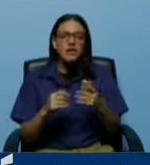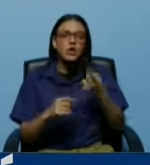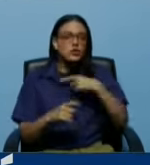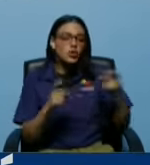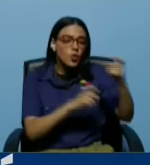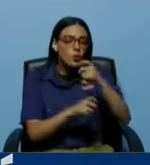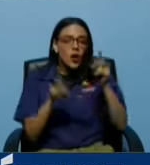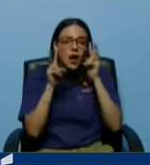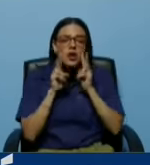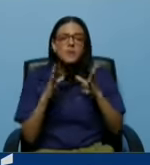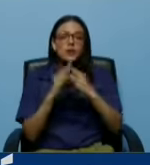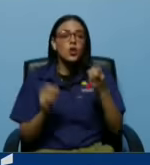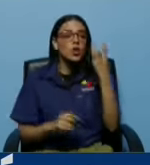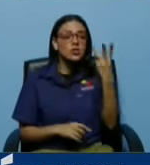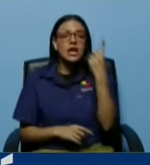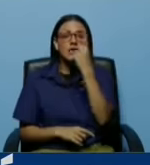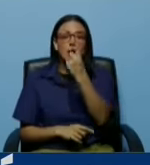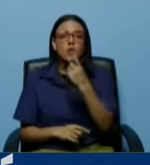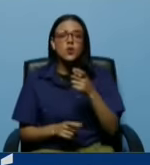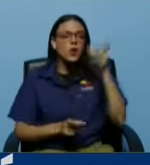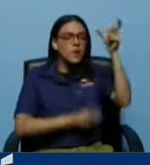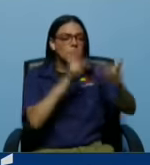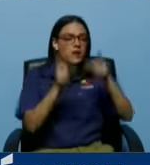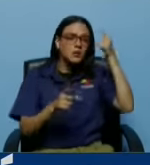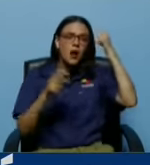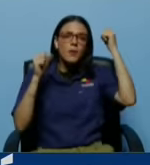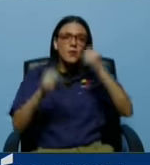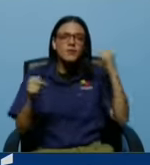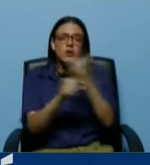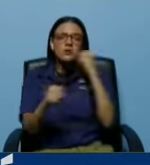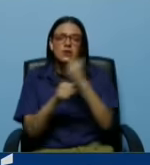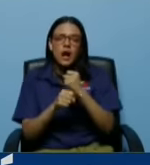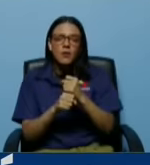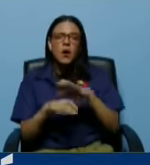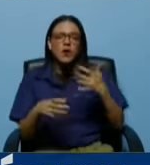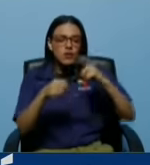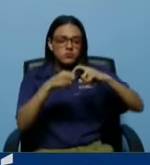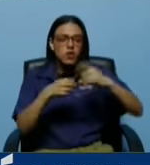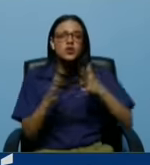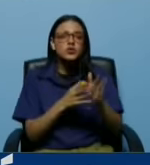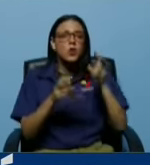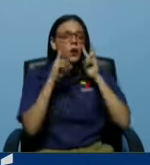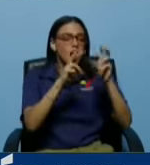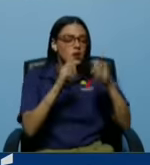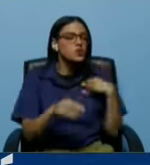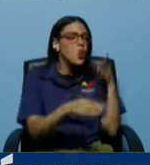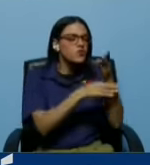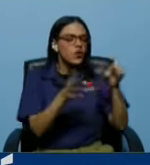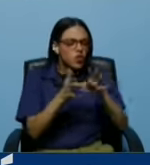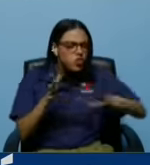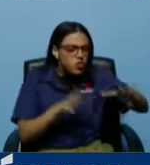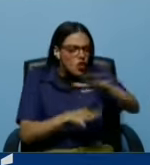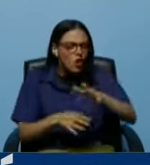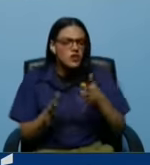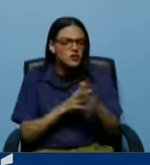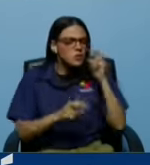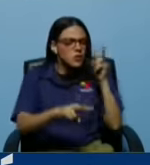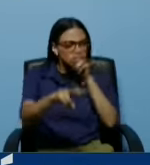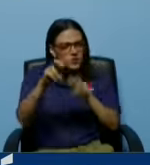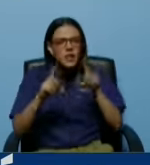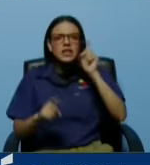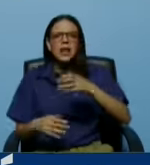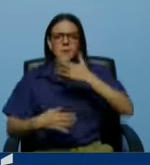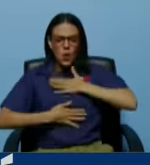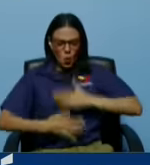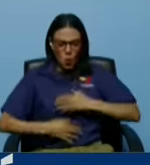sustentable a 31 tipos de experticias realizadas que incluyen inspección técnica del sitio del suceso, inspección técnica del cadáver,